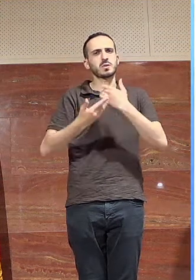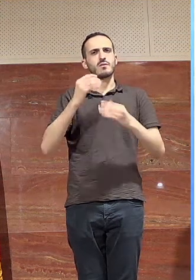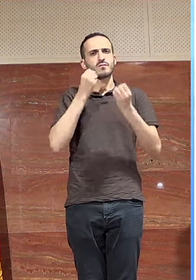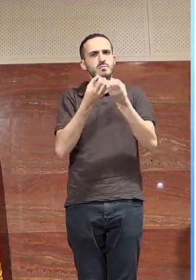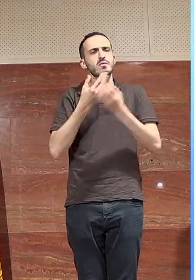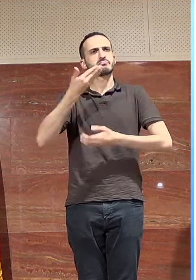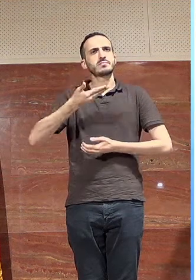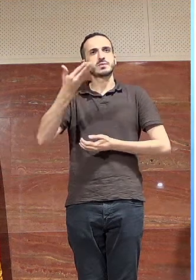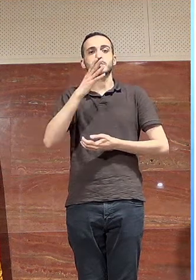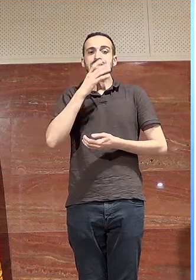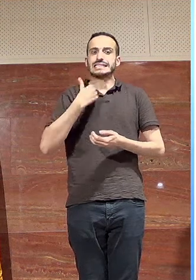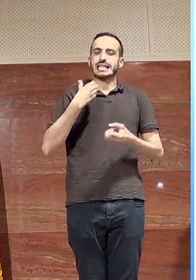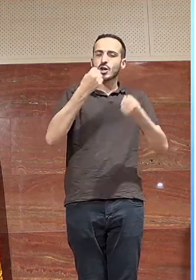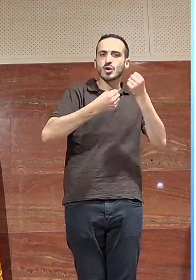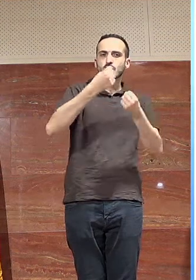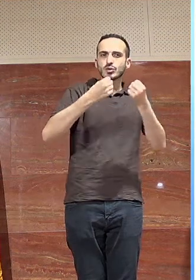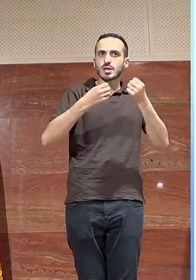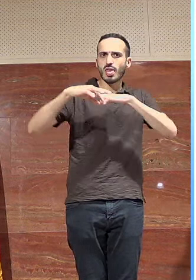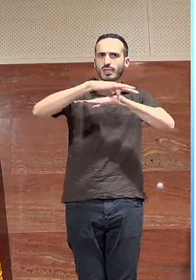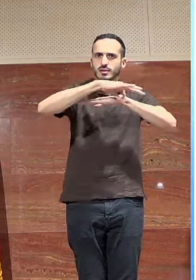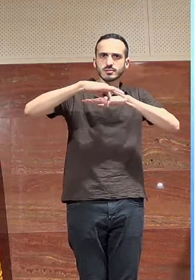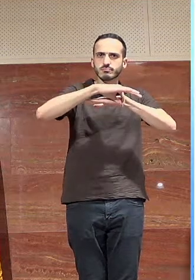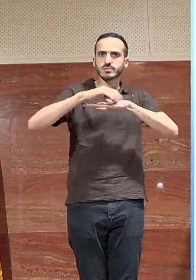diseñar vehículos.